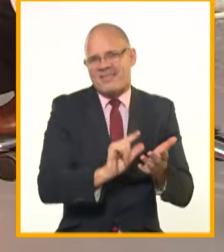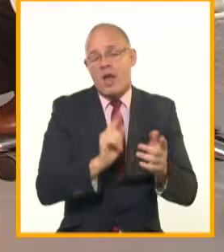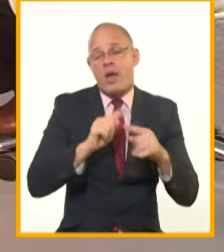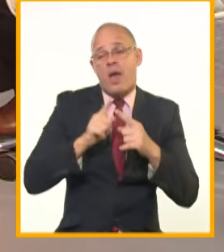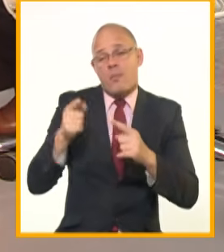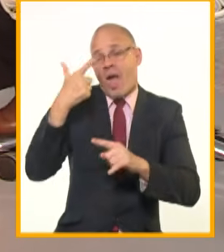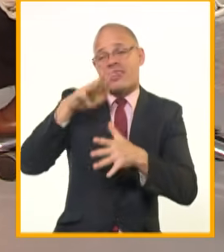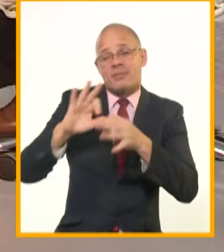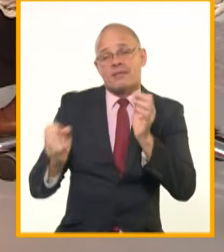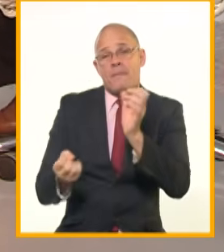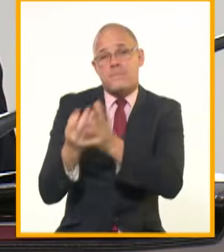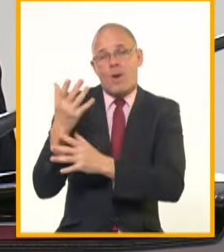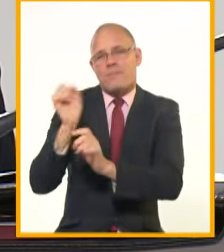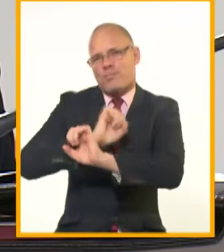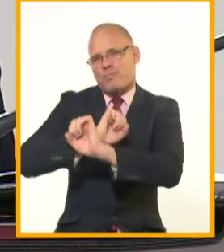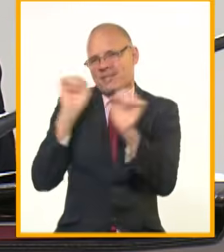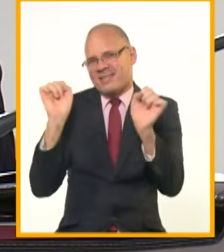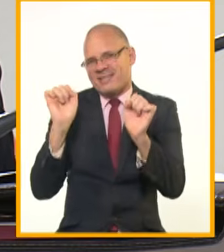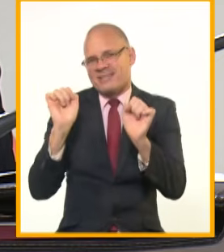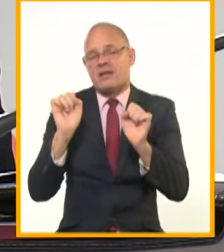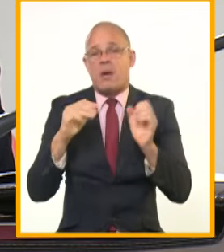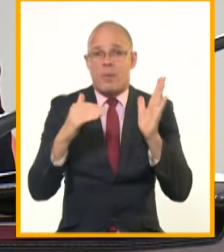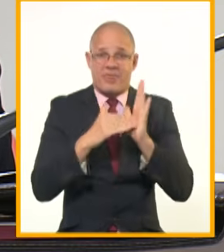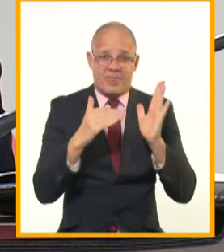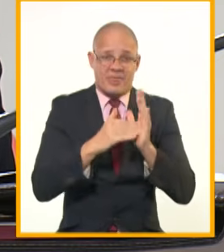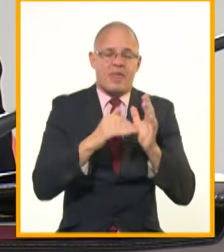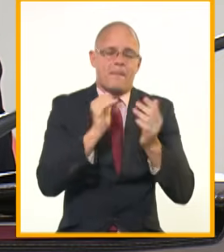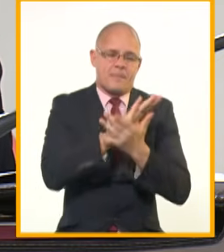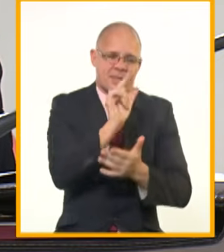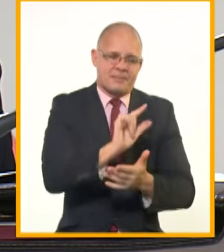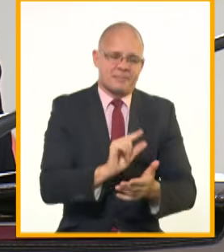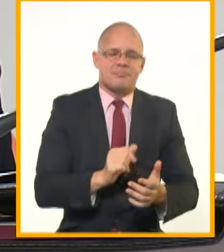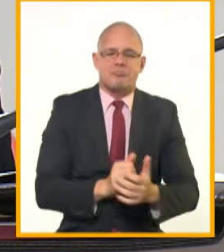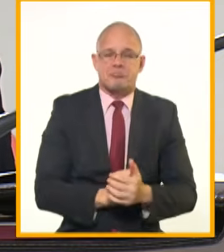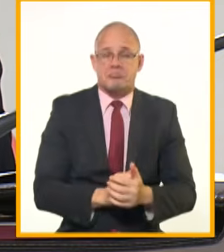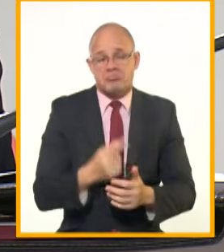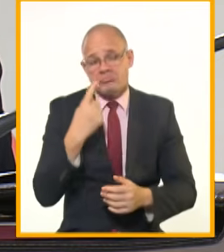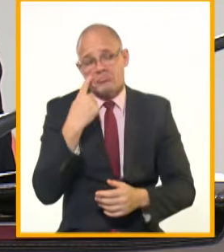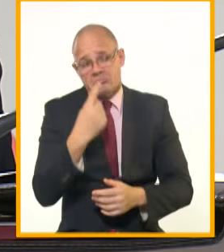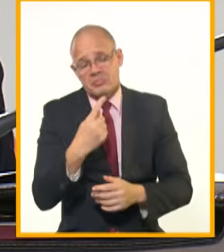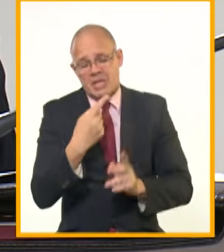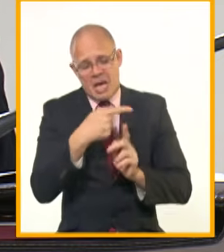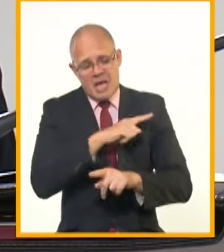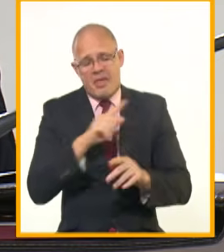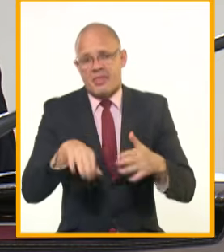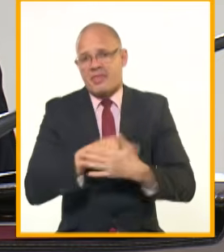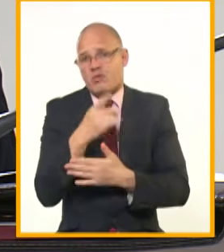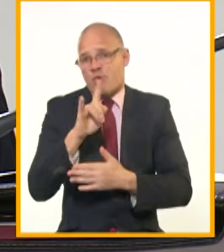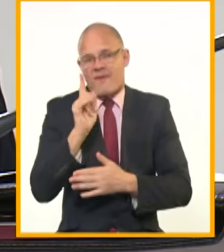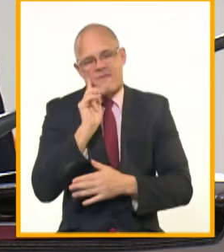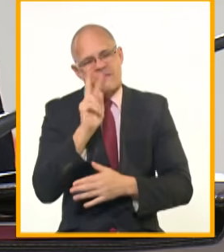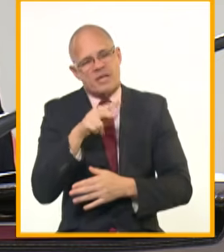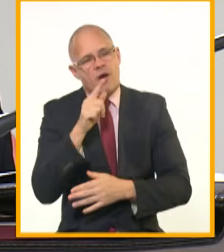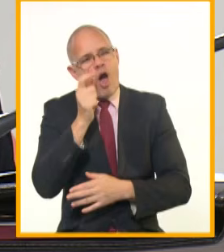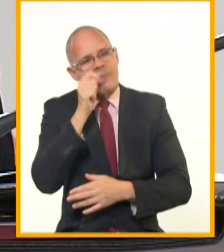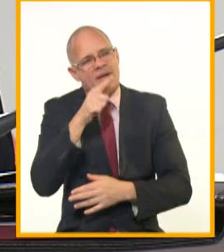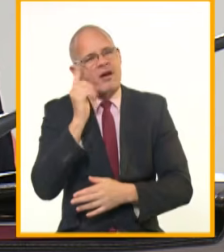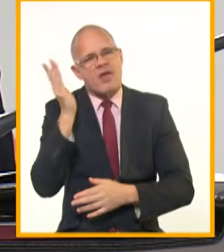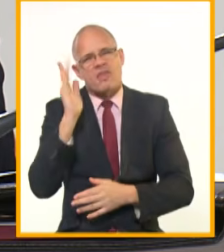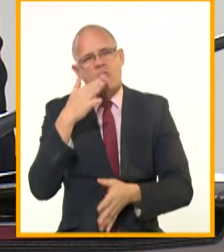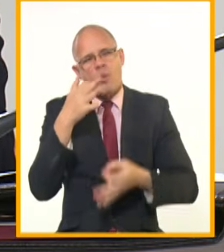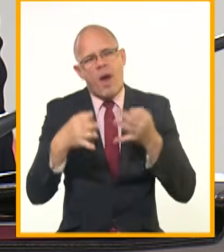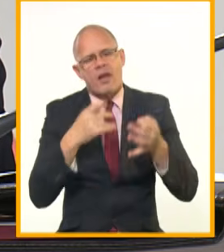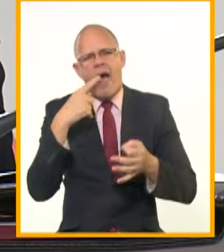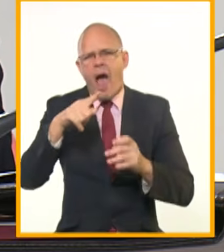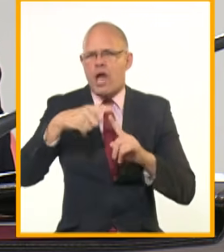del gobernador el 9 de enero en el acto de celebración y se hablaba allí de las potencialidades que tiene el turismo en